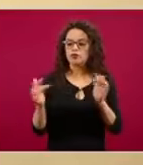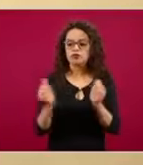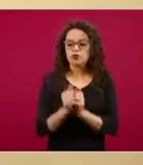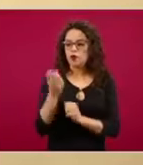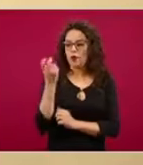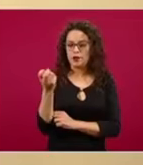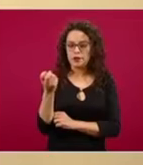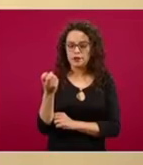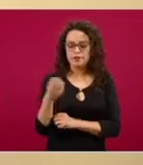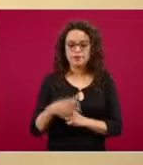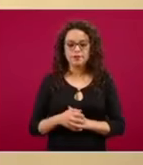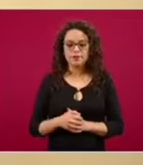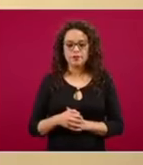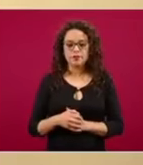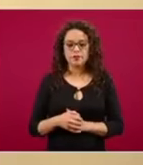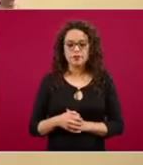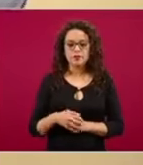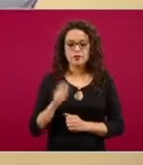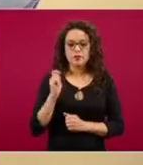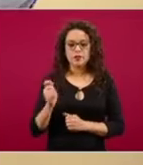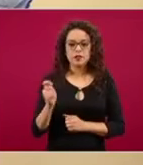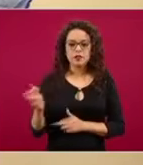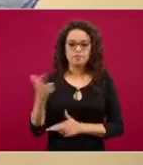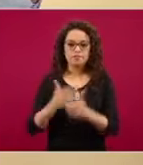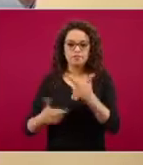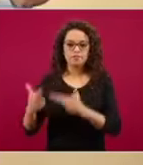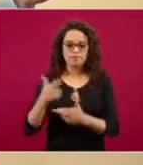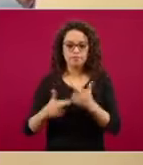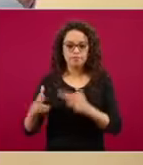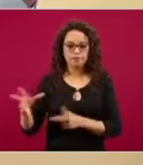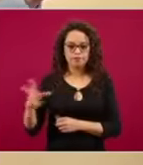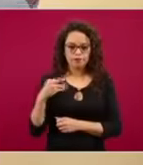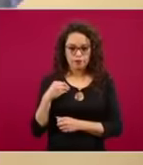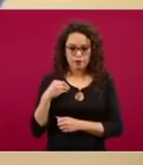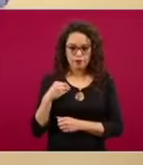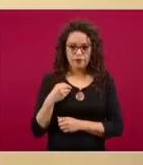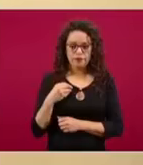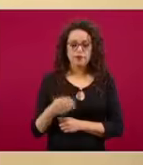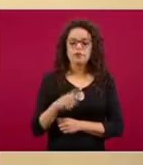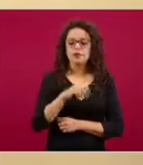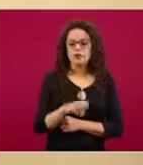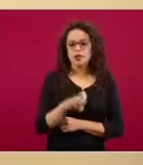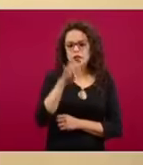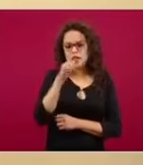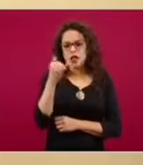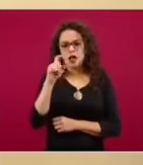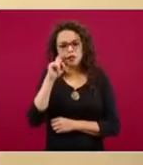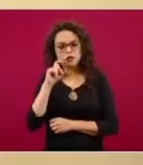también de los brotes probables. Distribución por edad y sexo, han sido